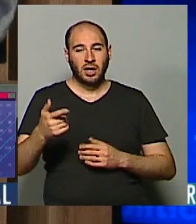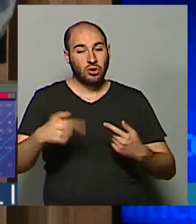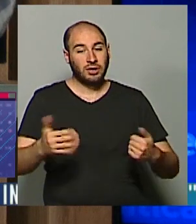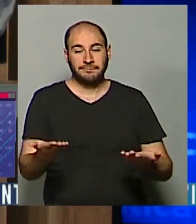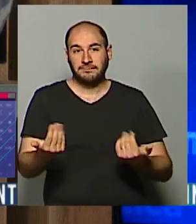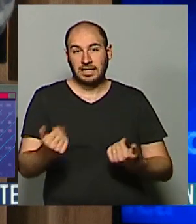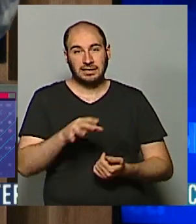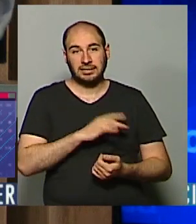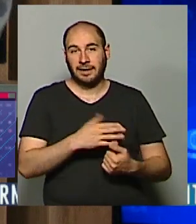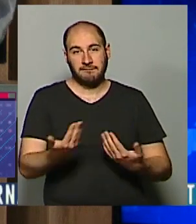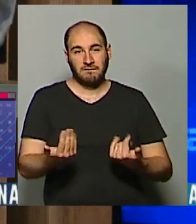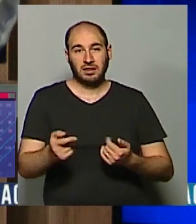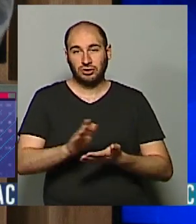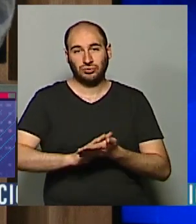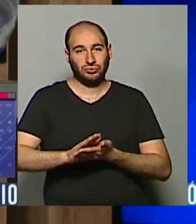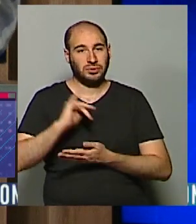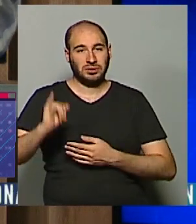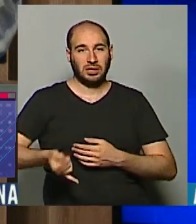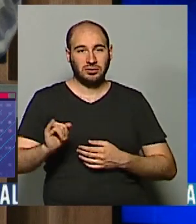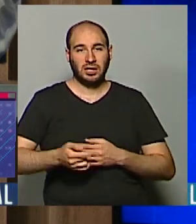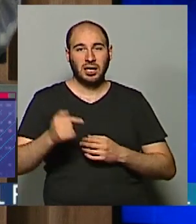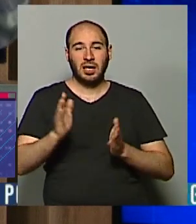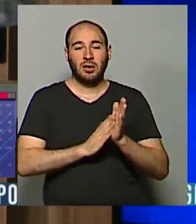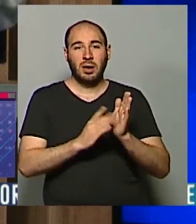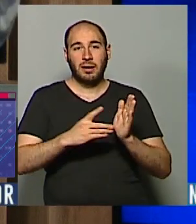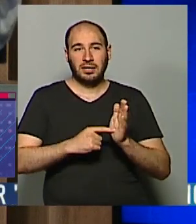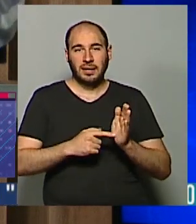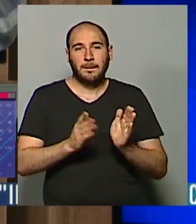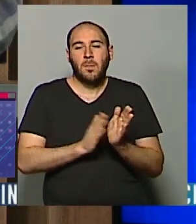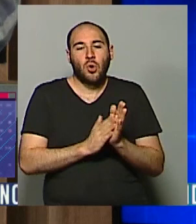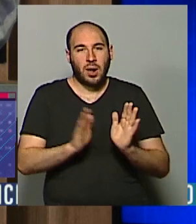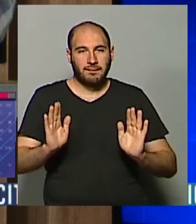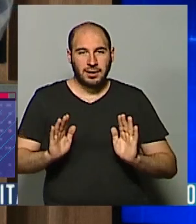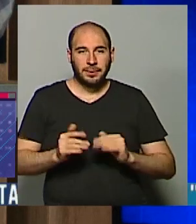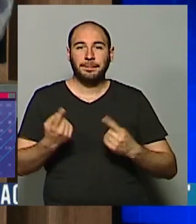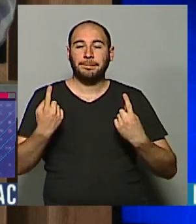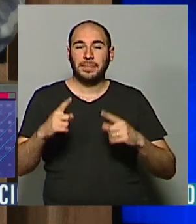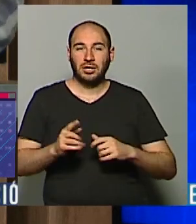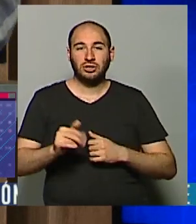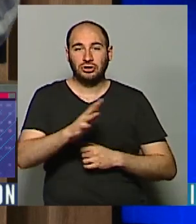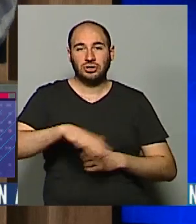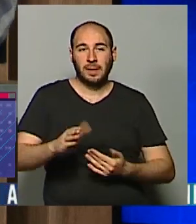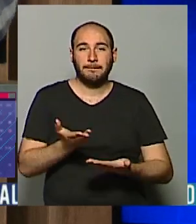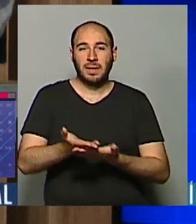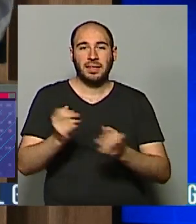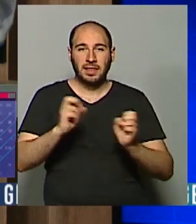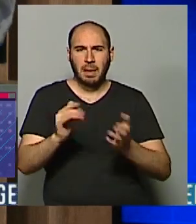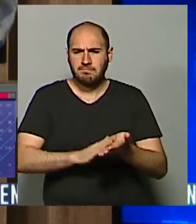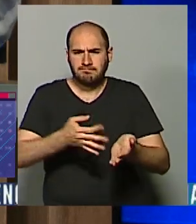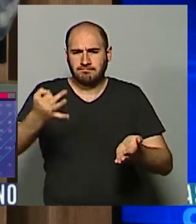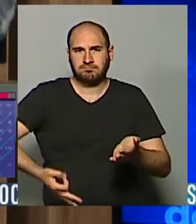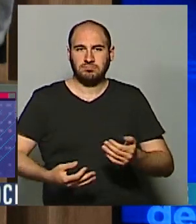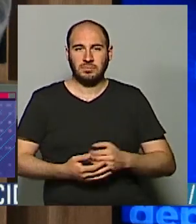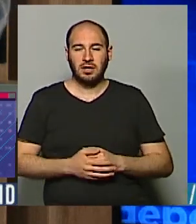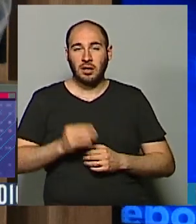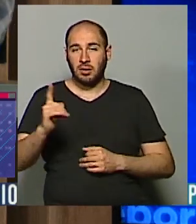en Chile que necesitan ser saldadas y que con estos símbolos son simbólicos, ¿no es cierto? Pero la sociedad pide cuestiones más concretas.